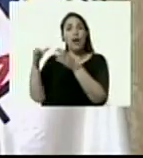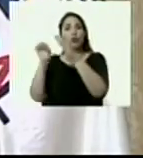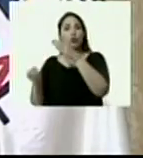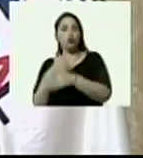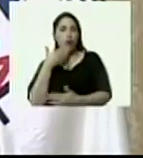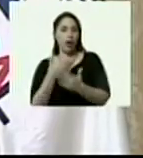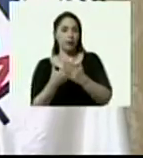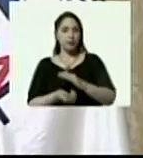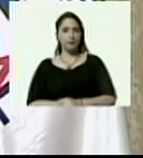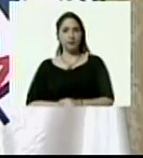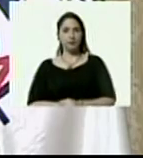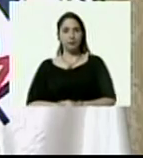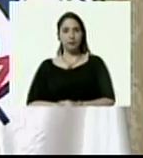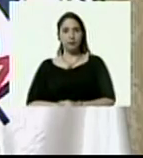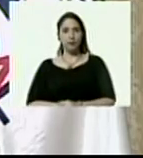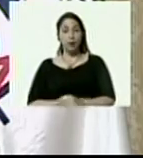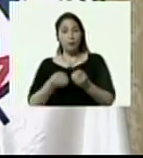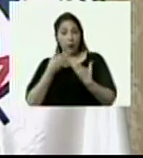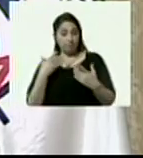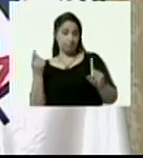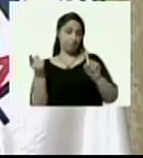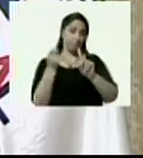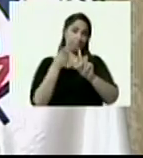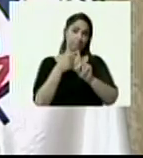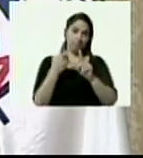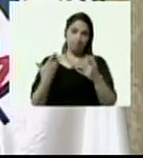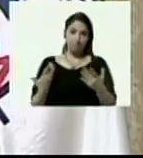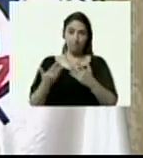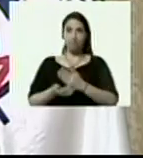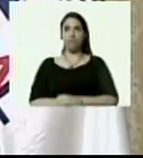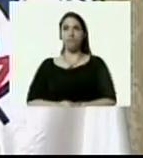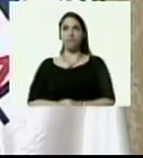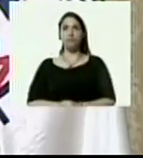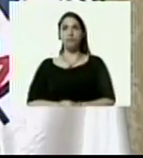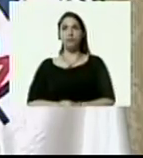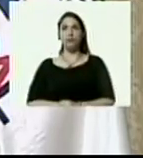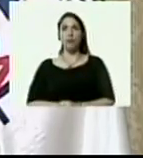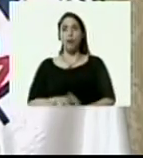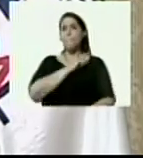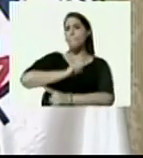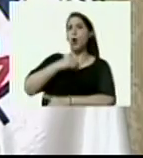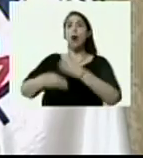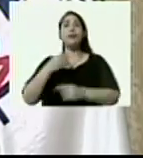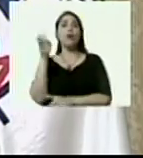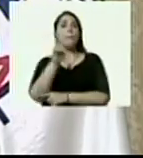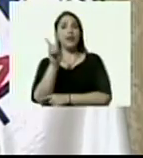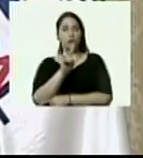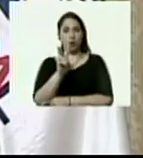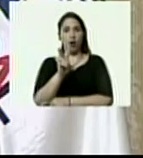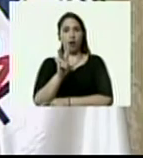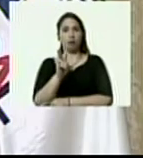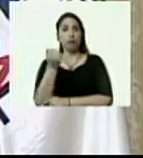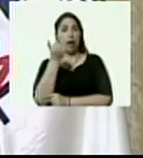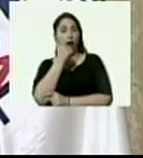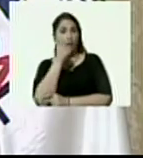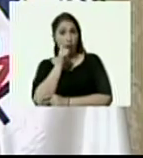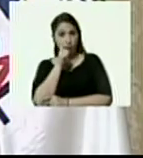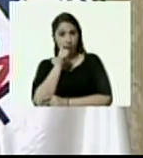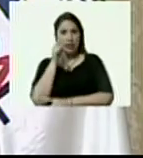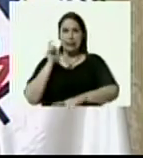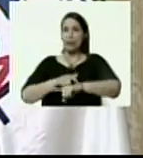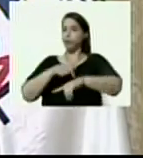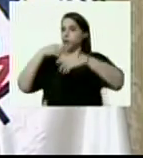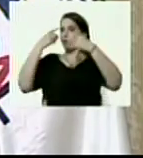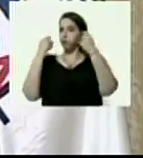gracias a marcos pirata en primer lugar la denuncia la hizo venezuela el sábado en tiempo